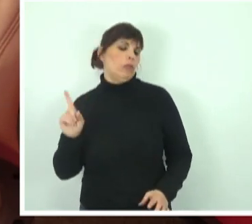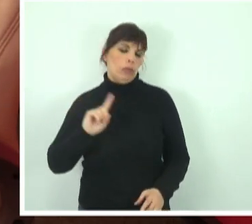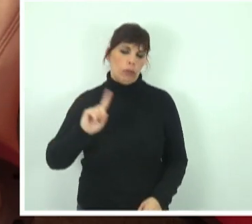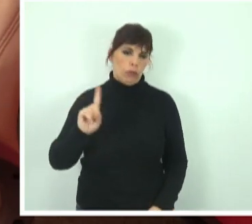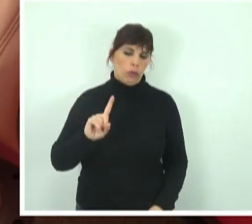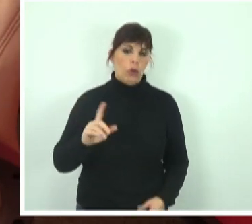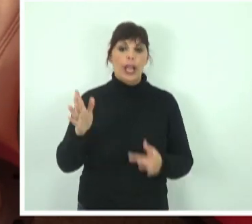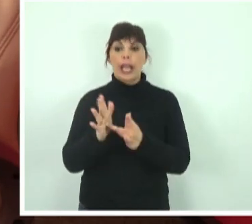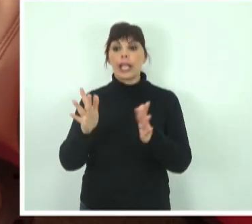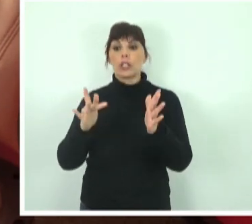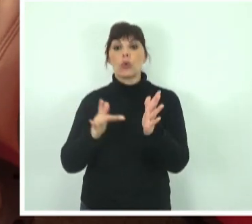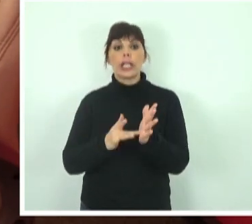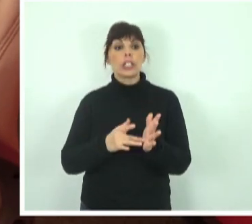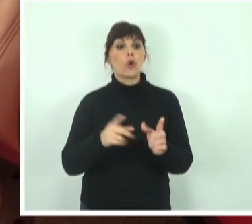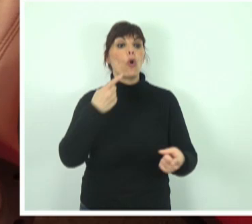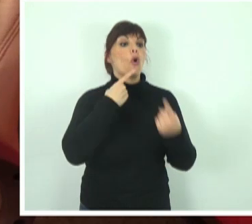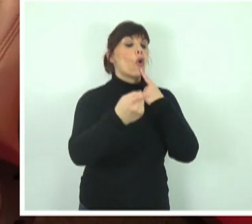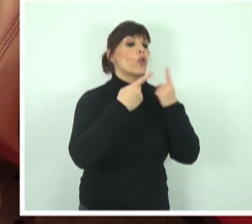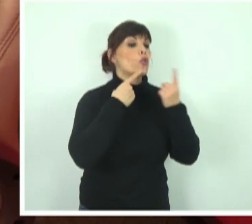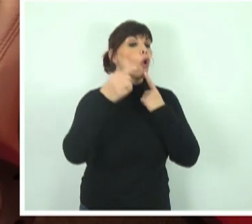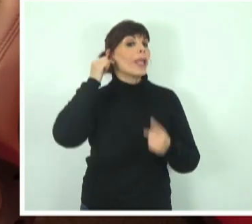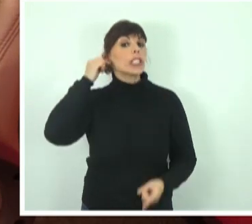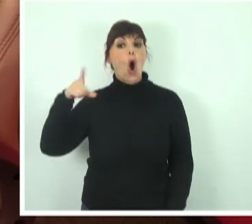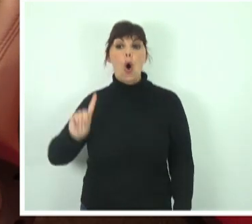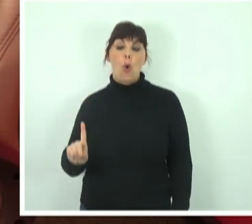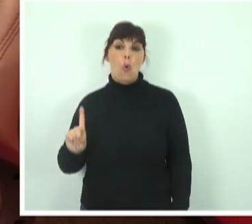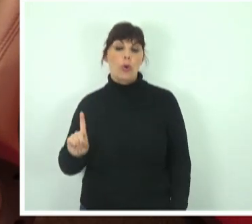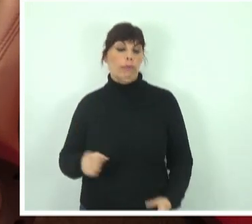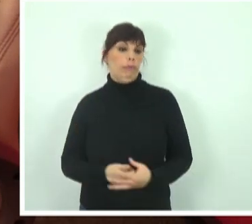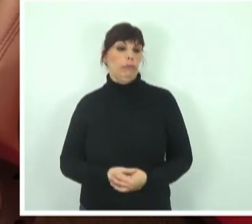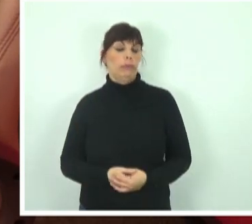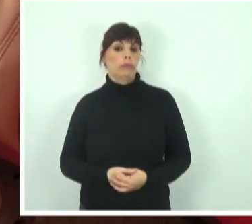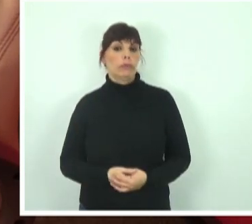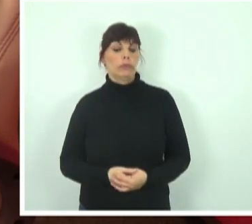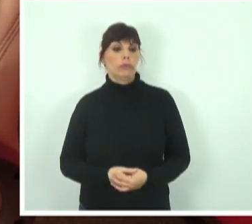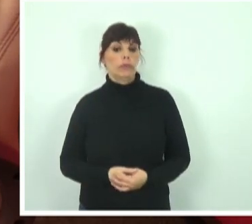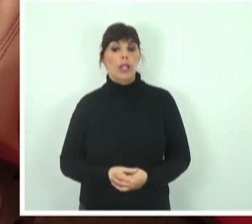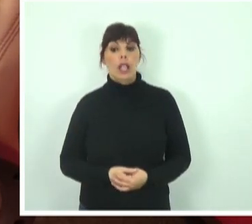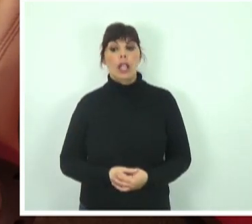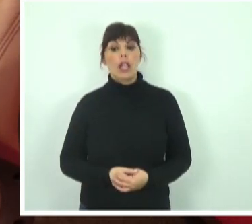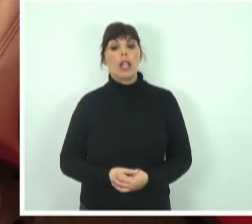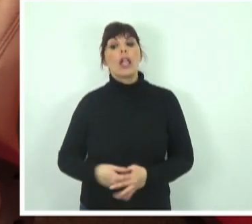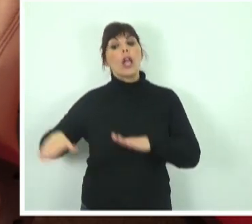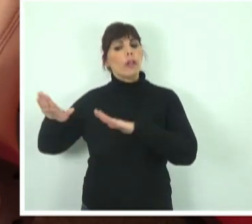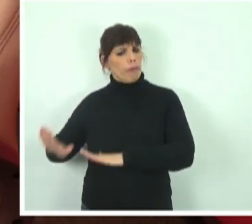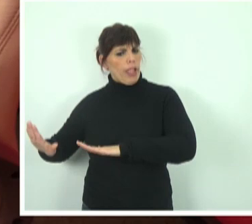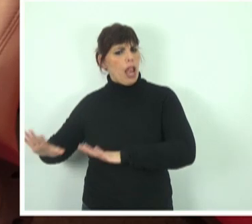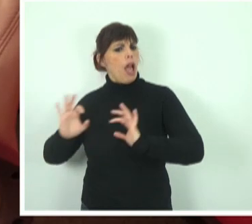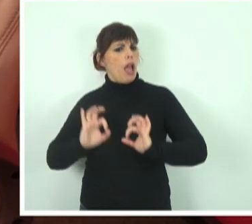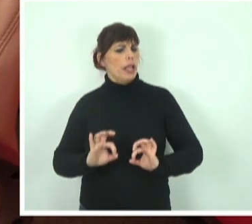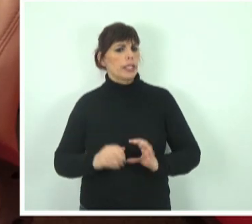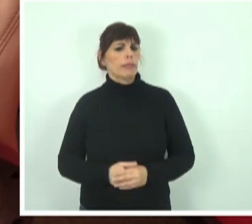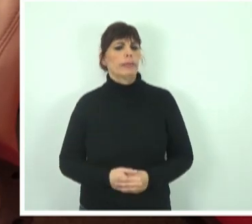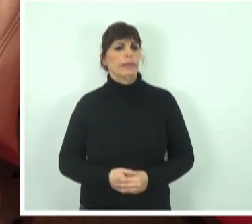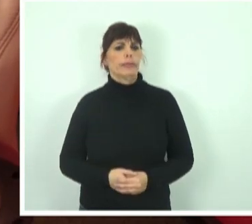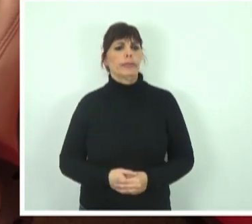es fiel a una novia. No es como algunos por ahí. No. Jesucristo es fiel a una novia. Y la novia